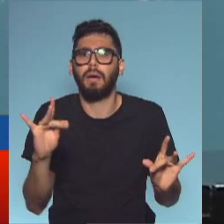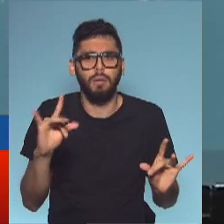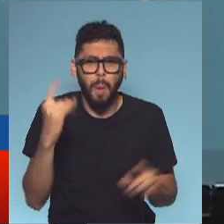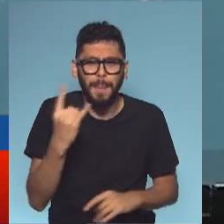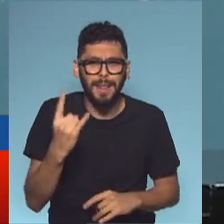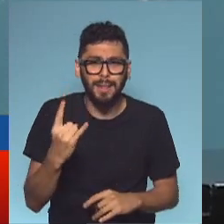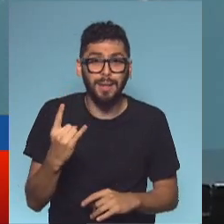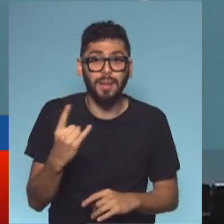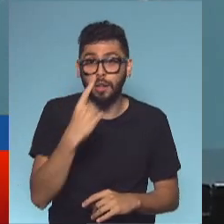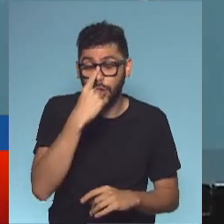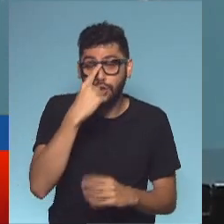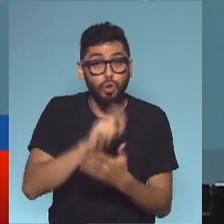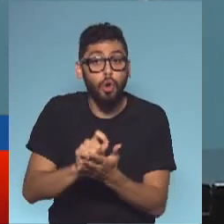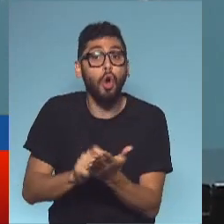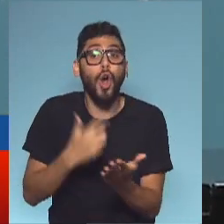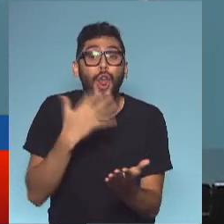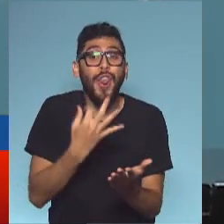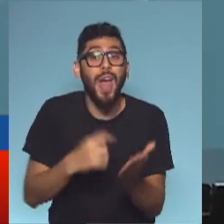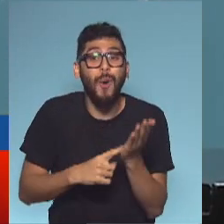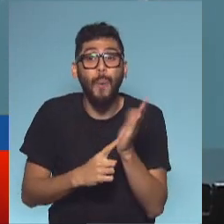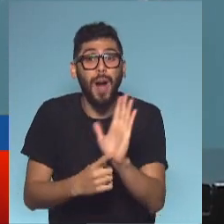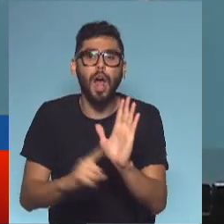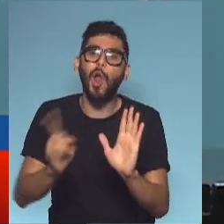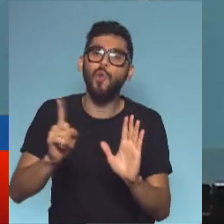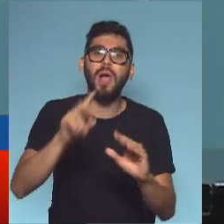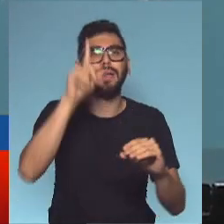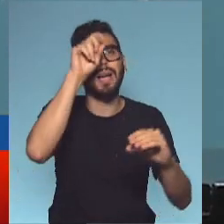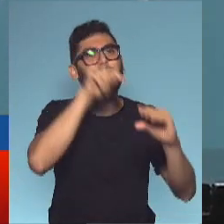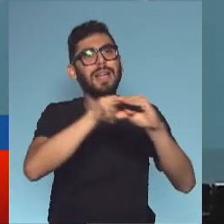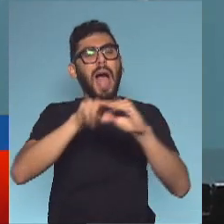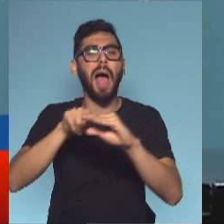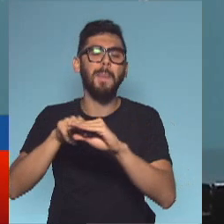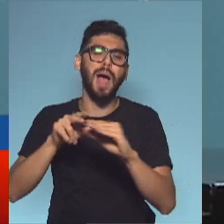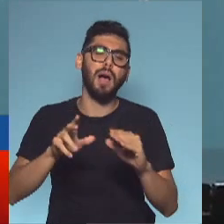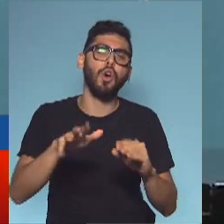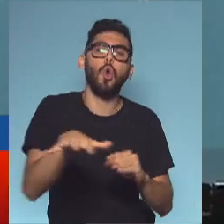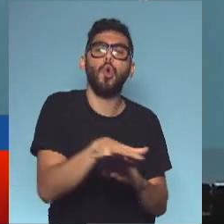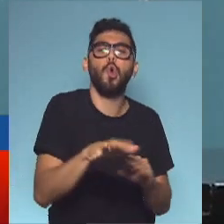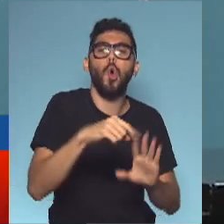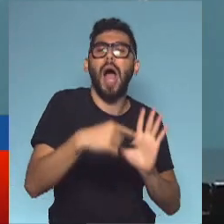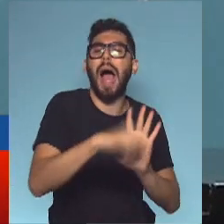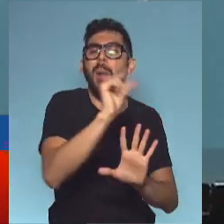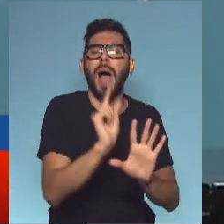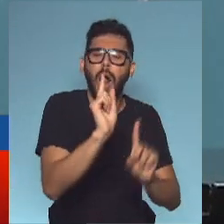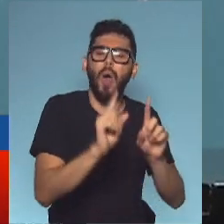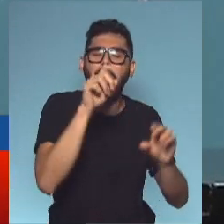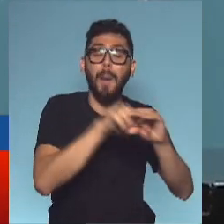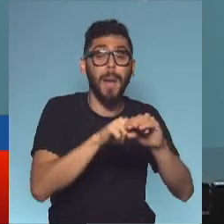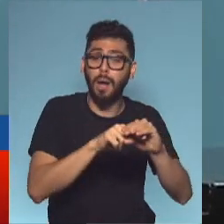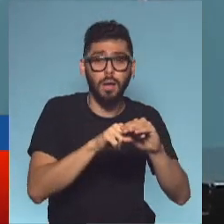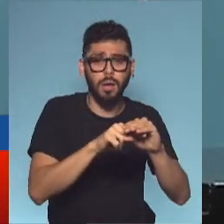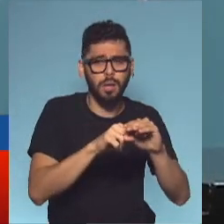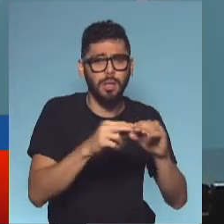donde se decía la realidad. No es que hay un montón de camas disponibles en ninguna jurisdicción de la AMBA, al contrario. El